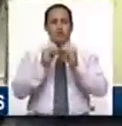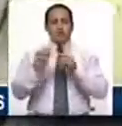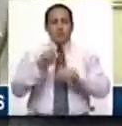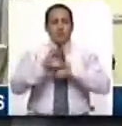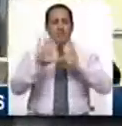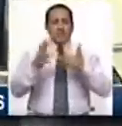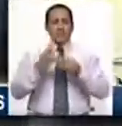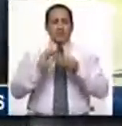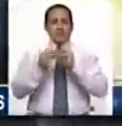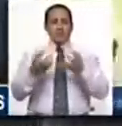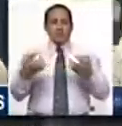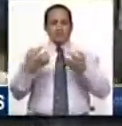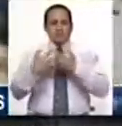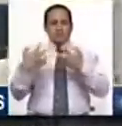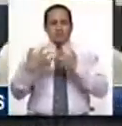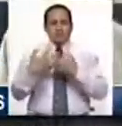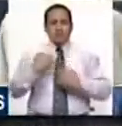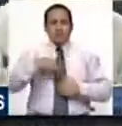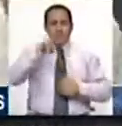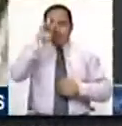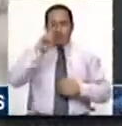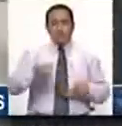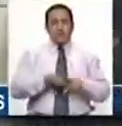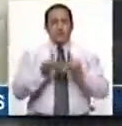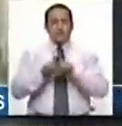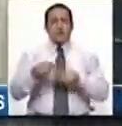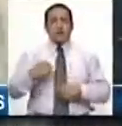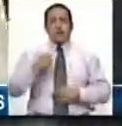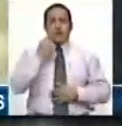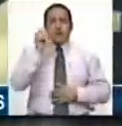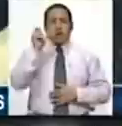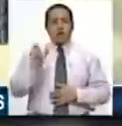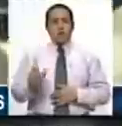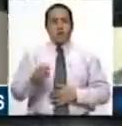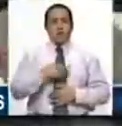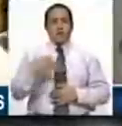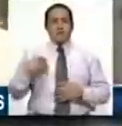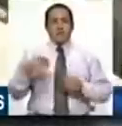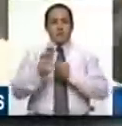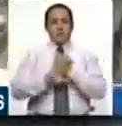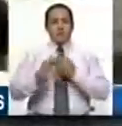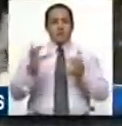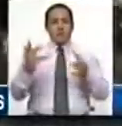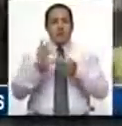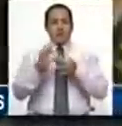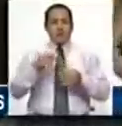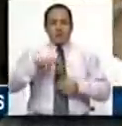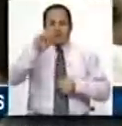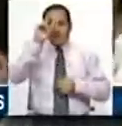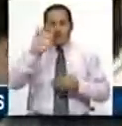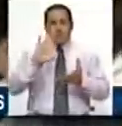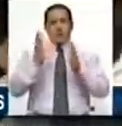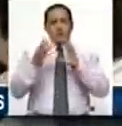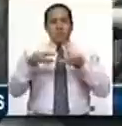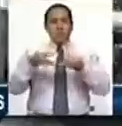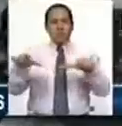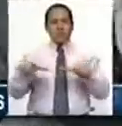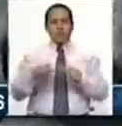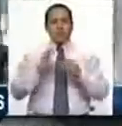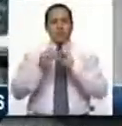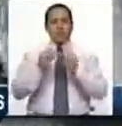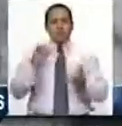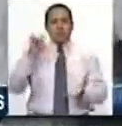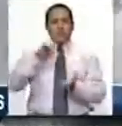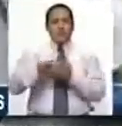ellos serán ensamblados en el país el titular de defensa Indicó que la idea de esta Alianza es convertir al Perú en un abastecedor de aviones de